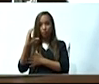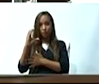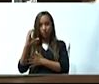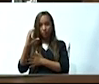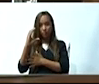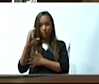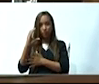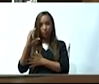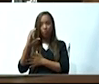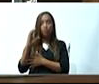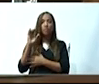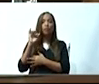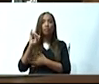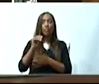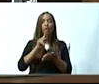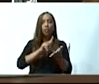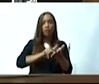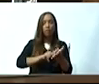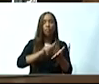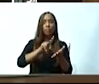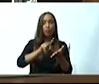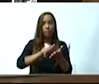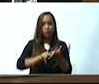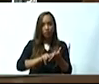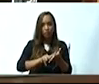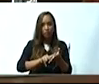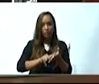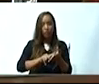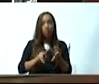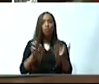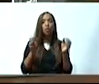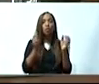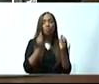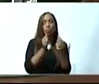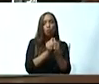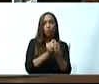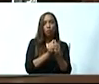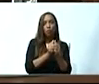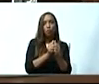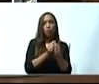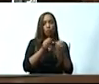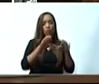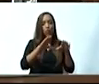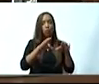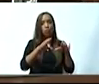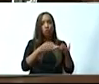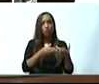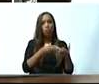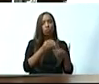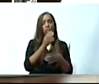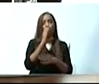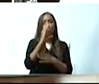Corporación Dominicana de Empresas Eléctricas Estatales y la Fiduciaria